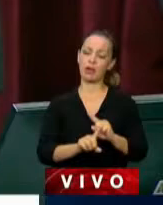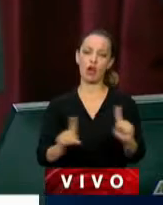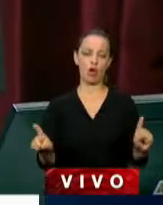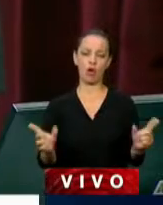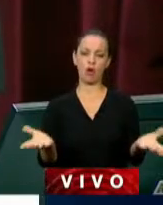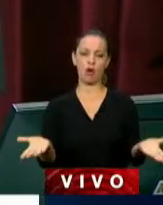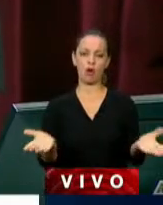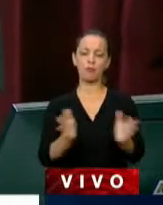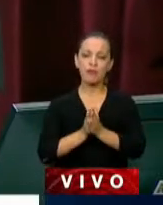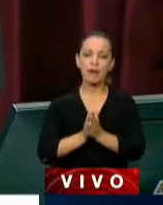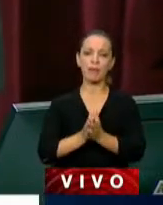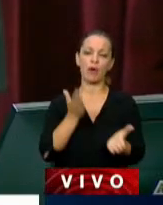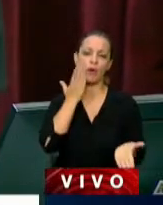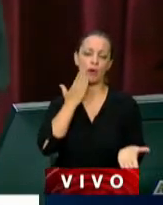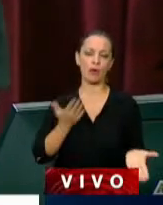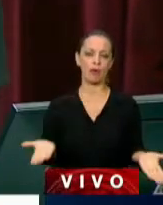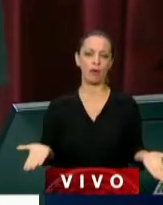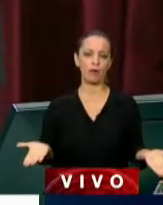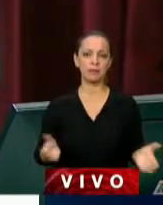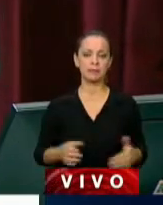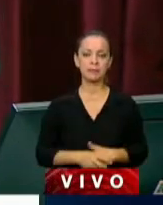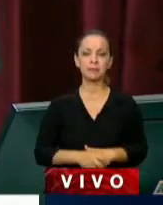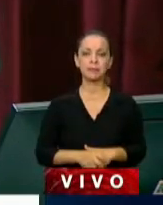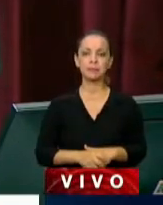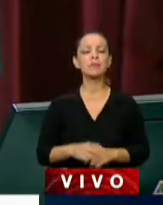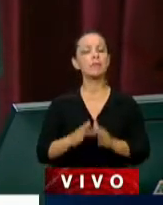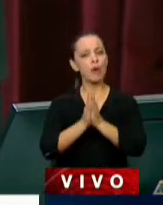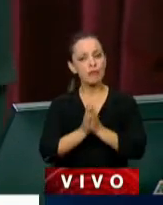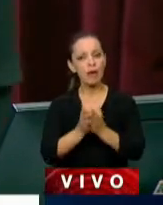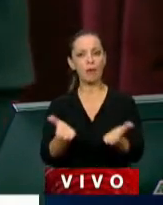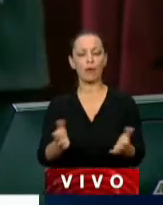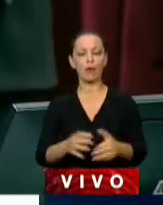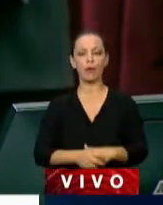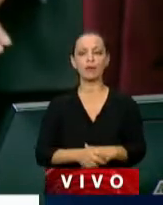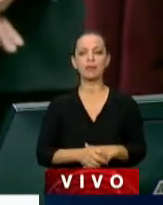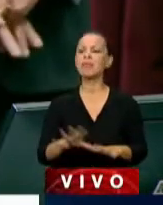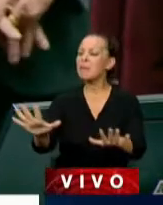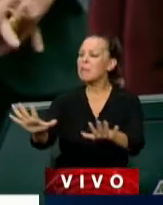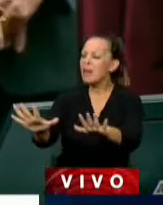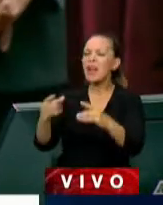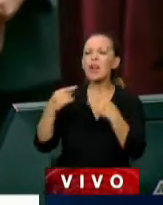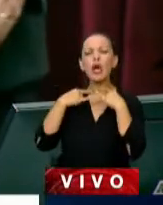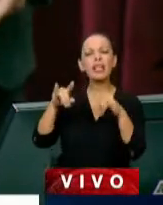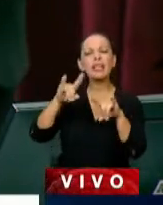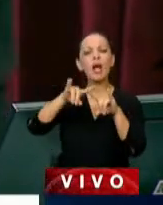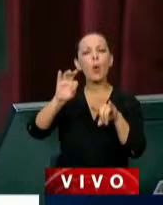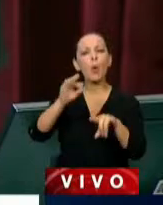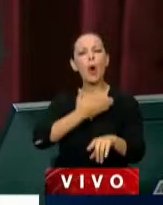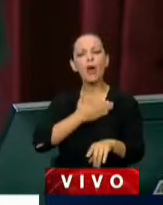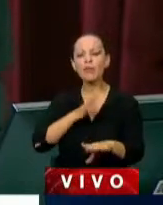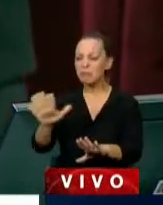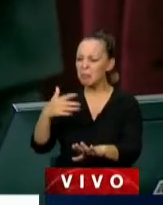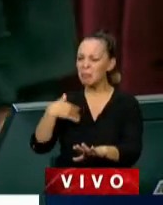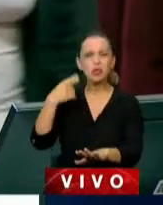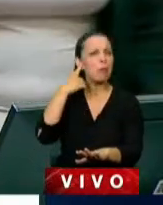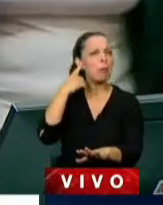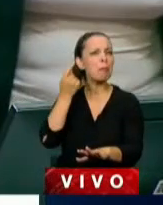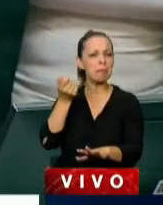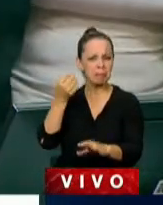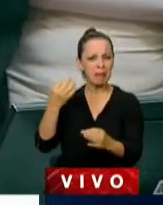que Cecilia Moró no sea reelegida en el cargo. Ahora, ahí tenés una serie de medidas que necesita el ministro Sergio